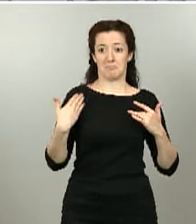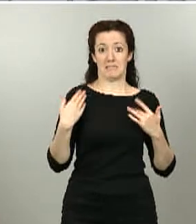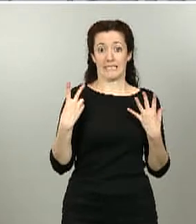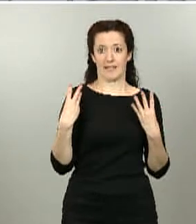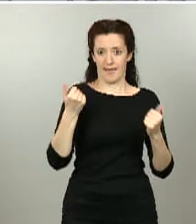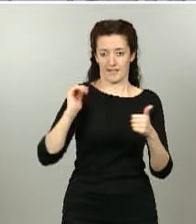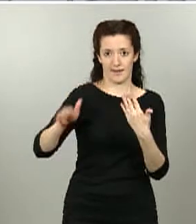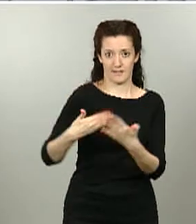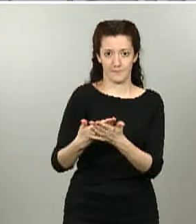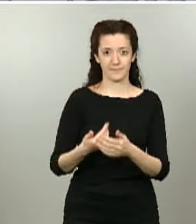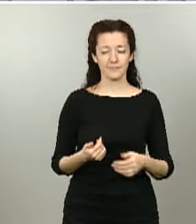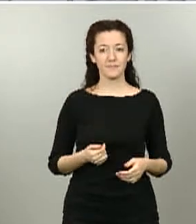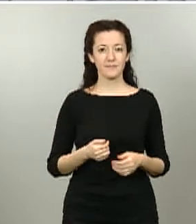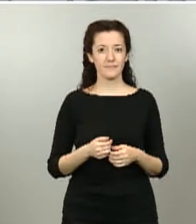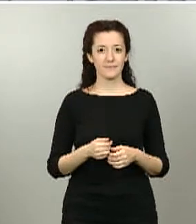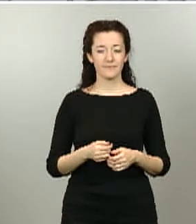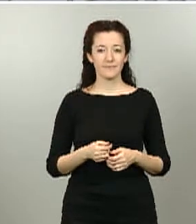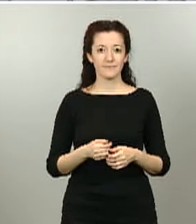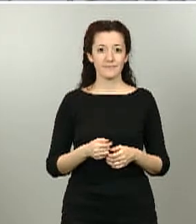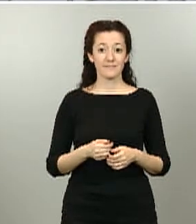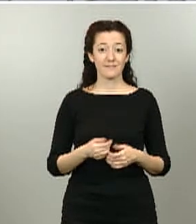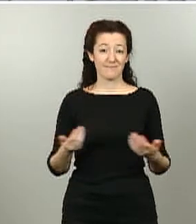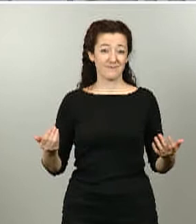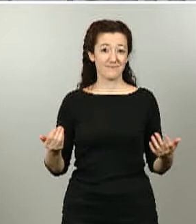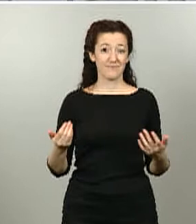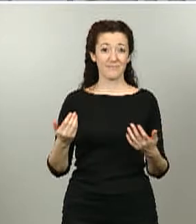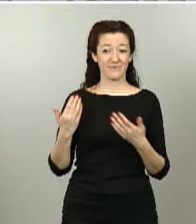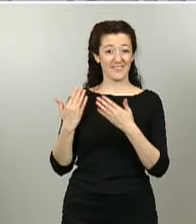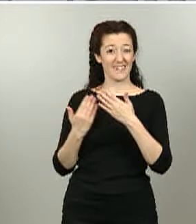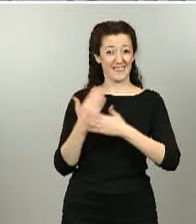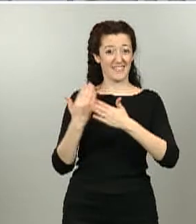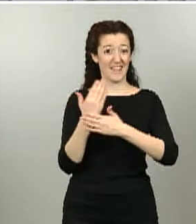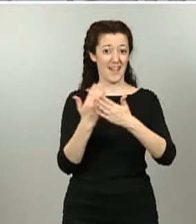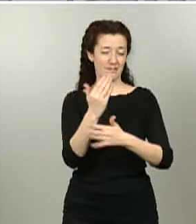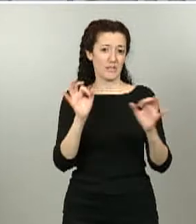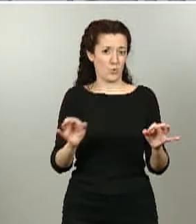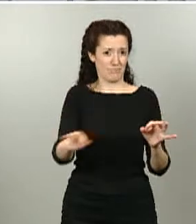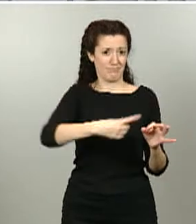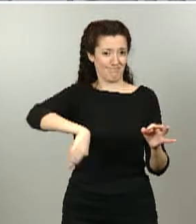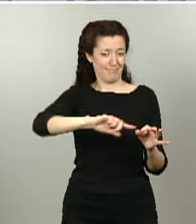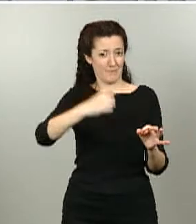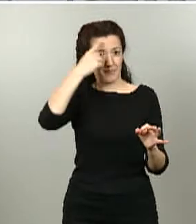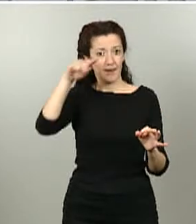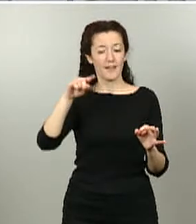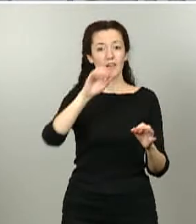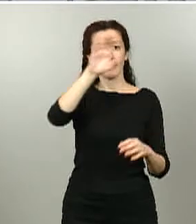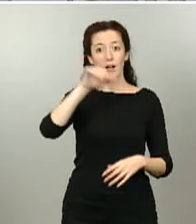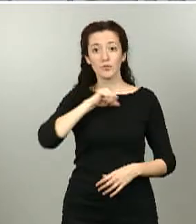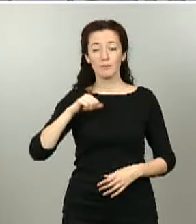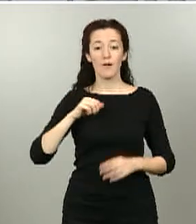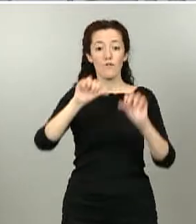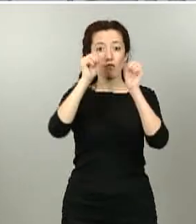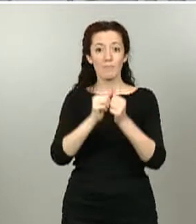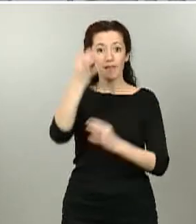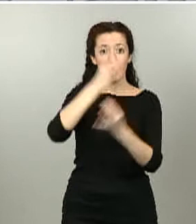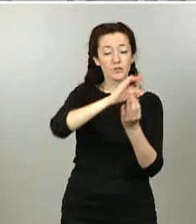le habrá escapado el debate que ha habido con la forma en la que se contabilizan los casos en las diferentes comunidades. Lo cierto es que el